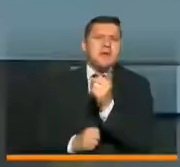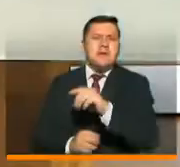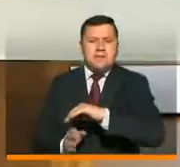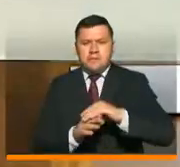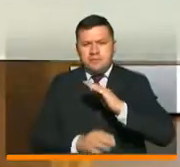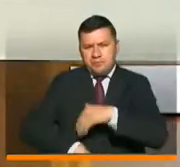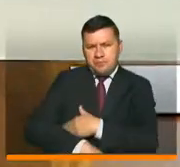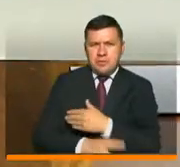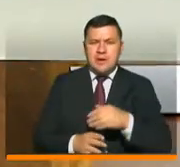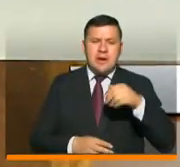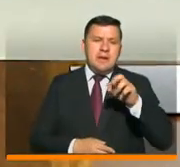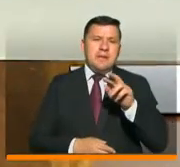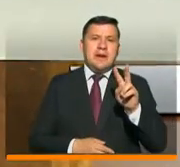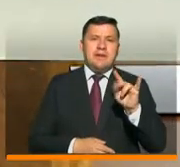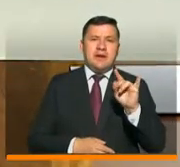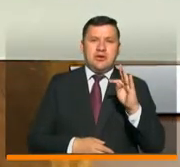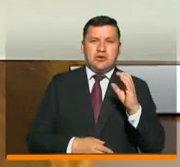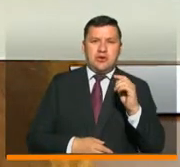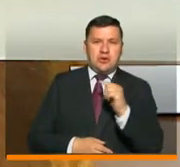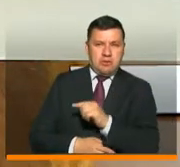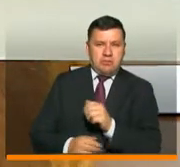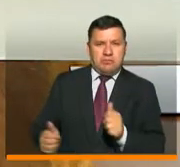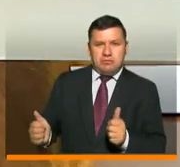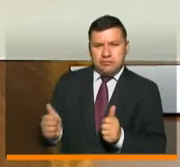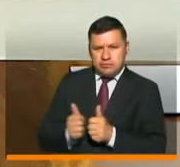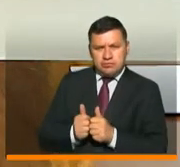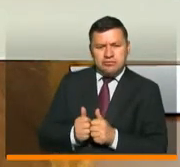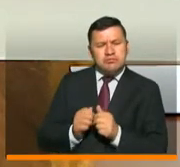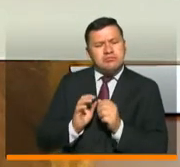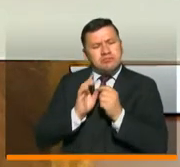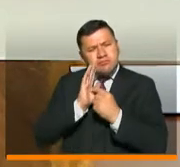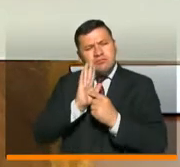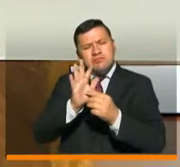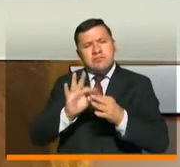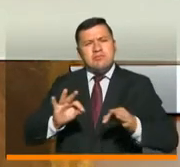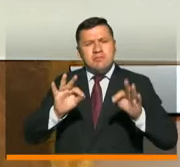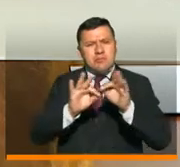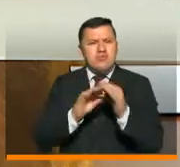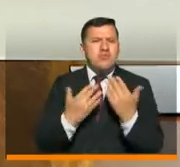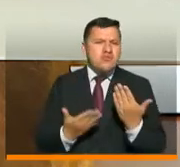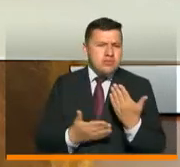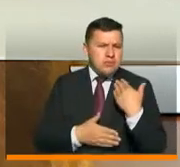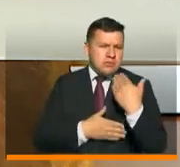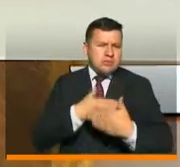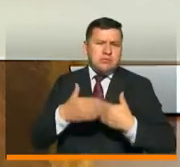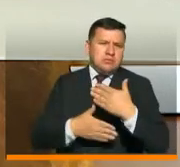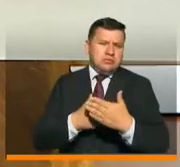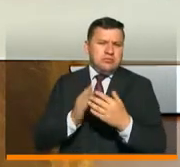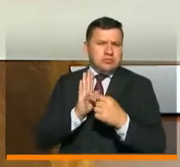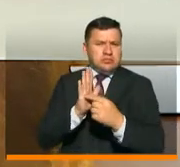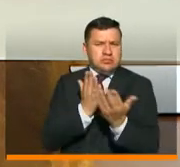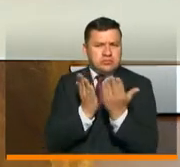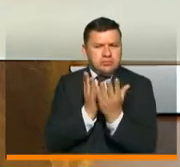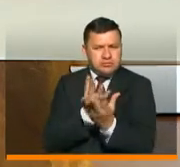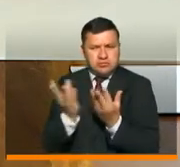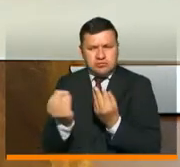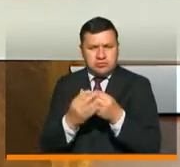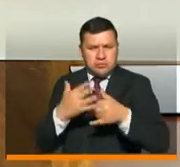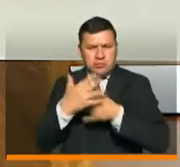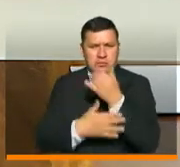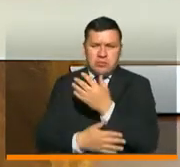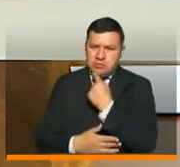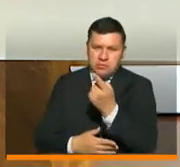También la ministra María Victoria Angulo está con nosotros para transmitirnos el balance de cómo avanza el modelo de alternancia en nuestro